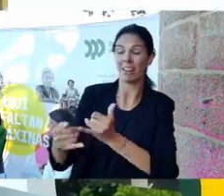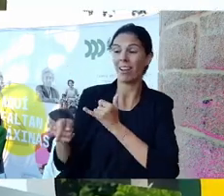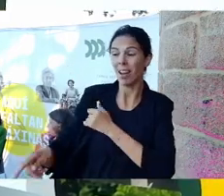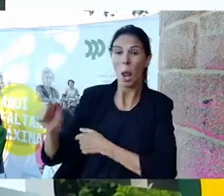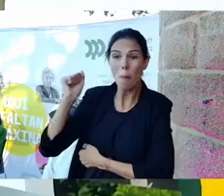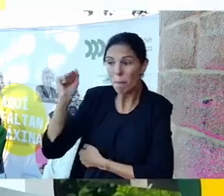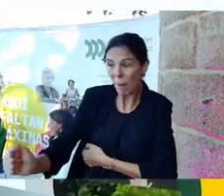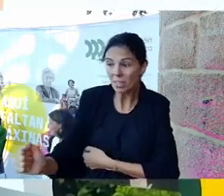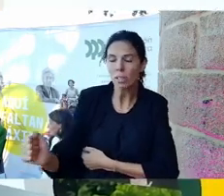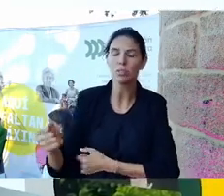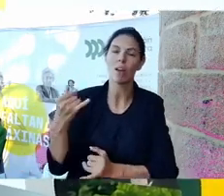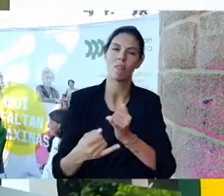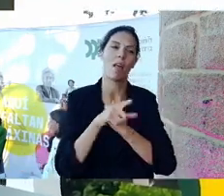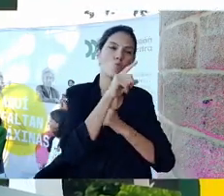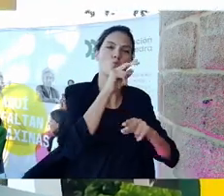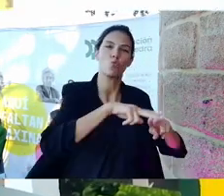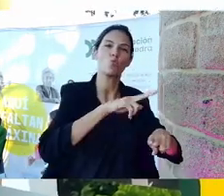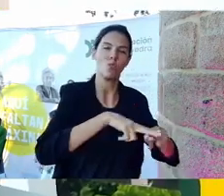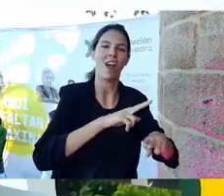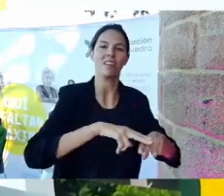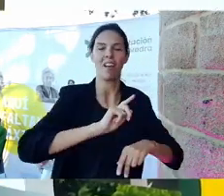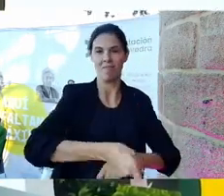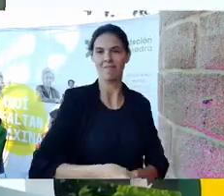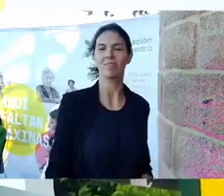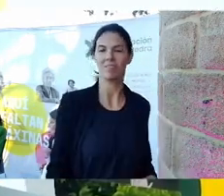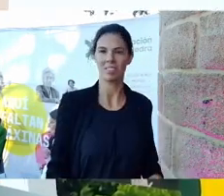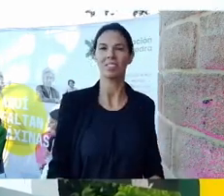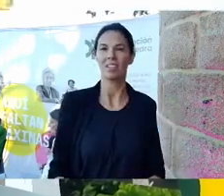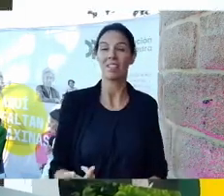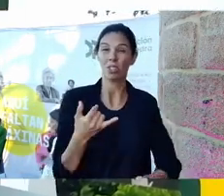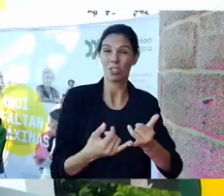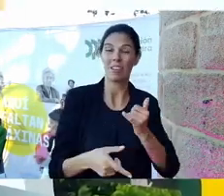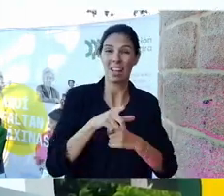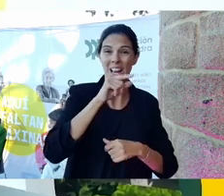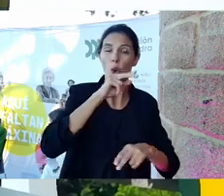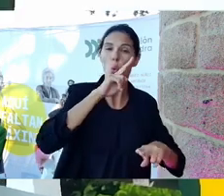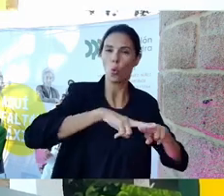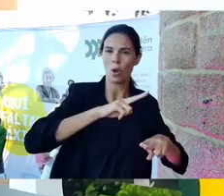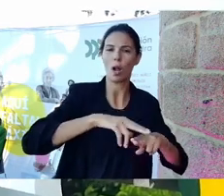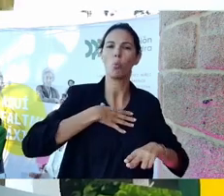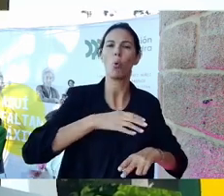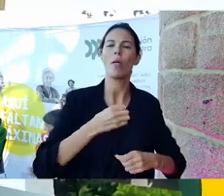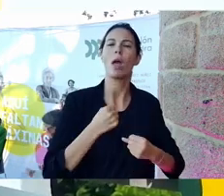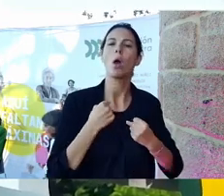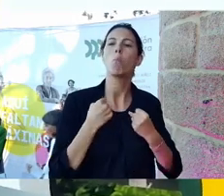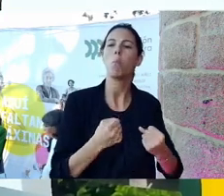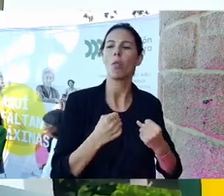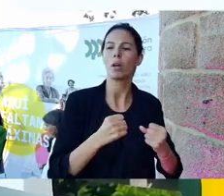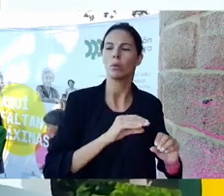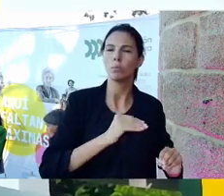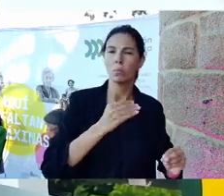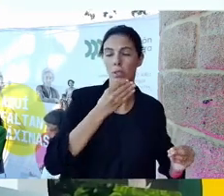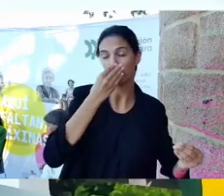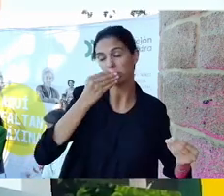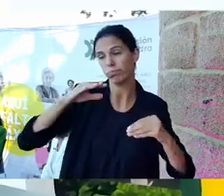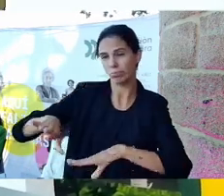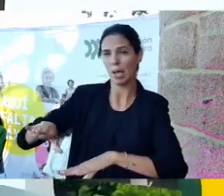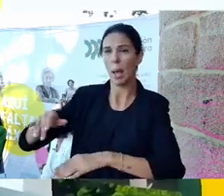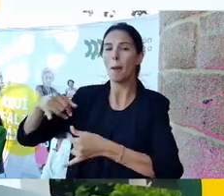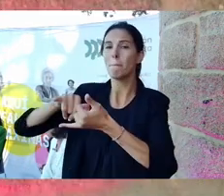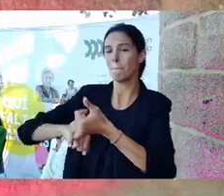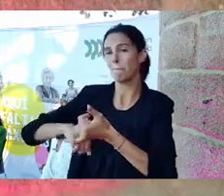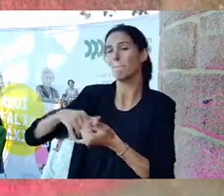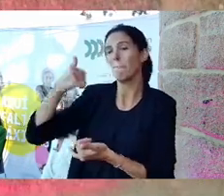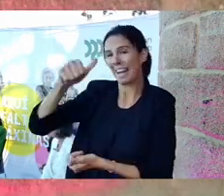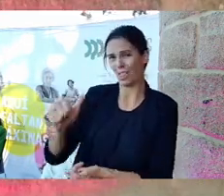reino. Pero como a él lo matan, pues entonces queda Urraca. Urraca podría haber cedido su poder a su marido, porque para eso la casa a su padre